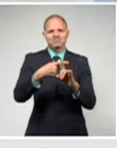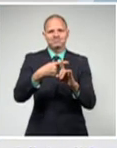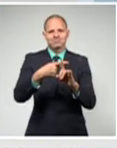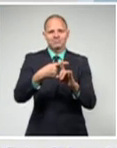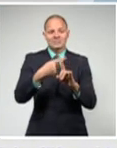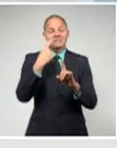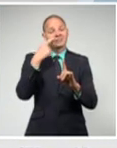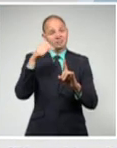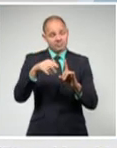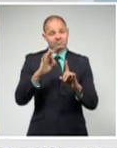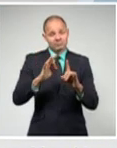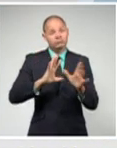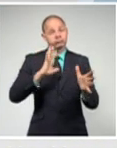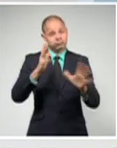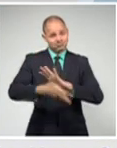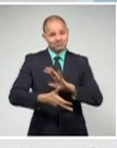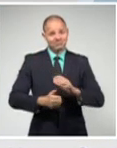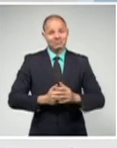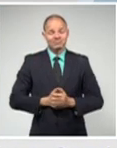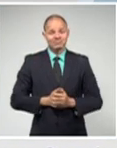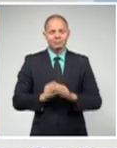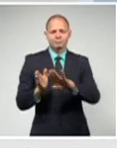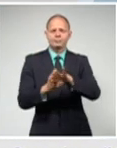enfrentando. Sospechosos